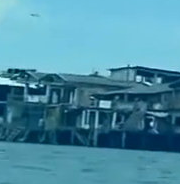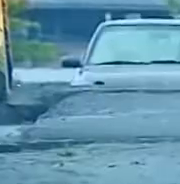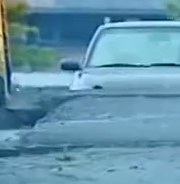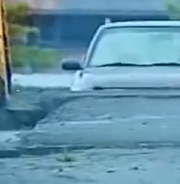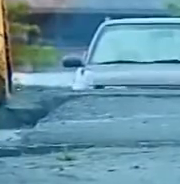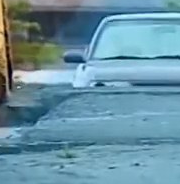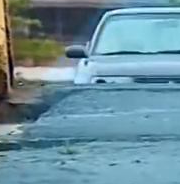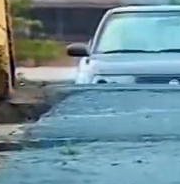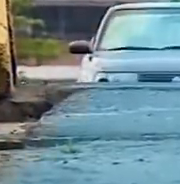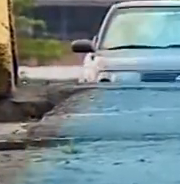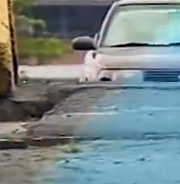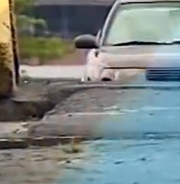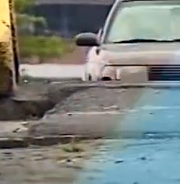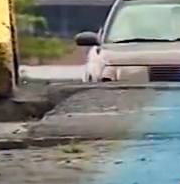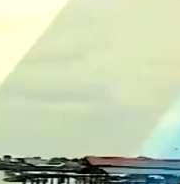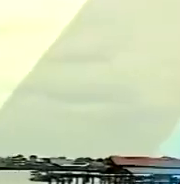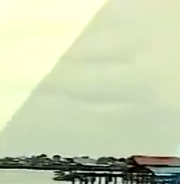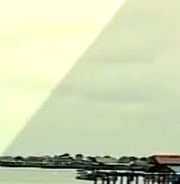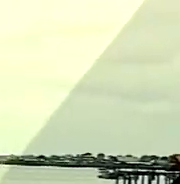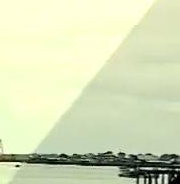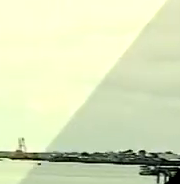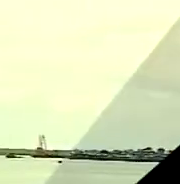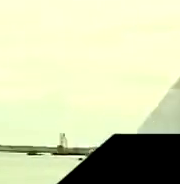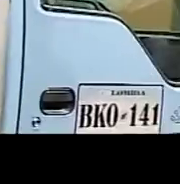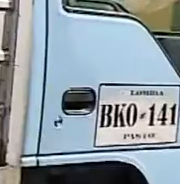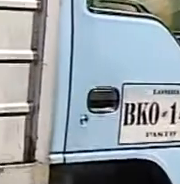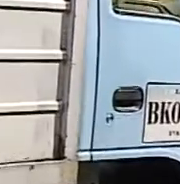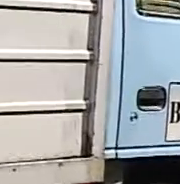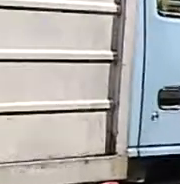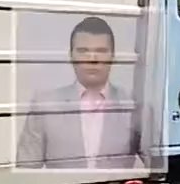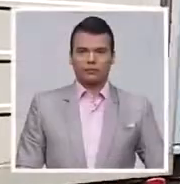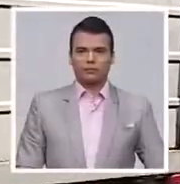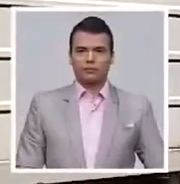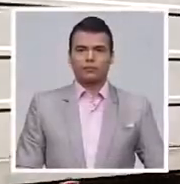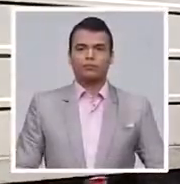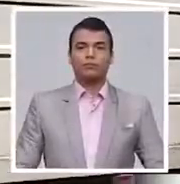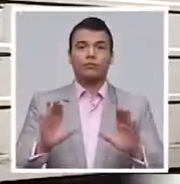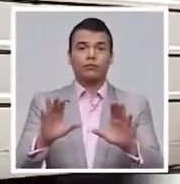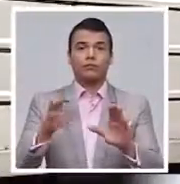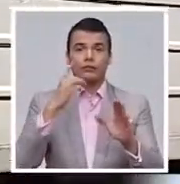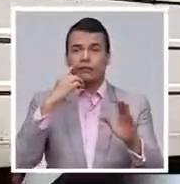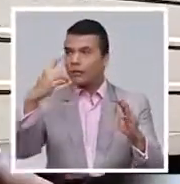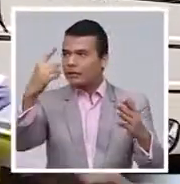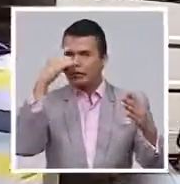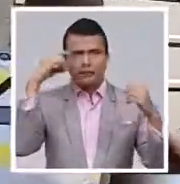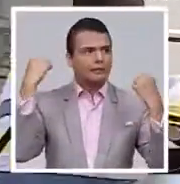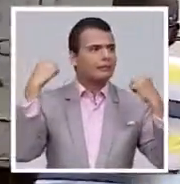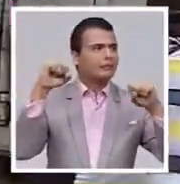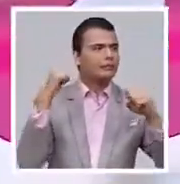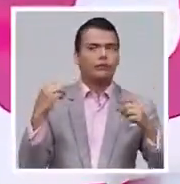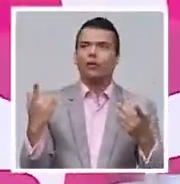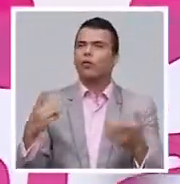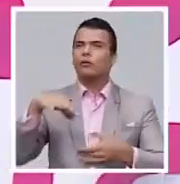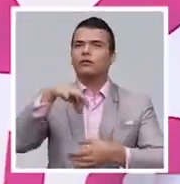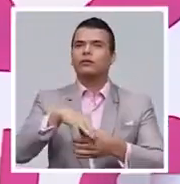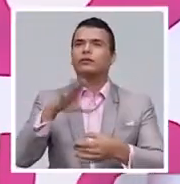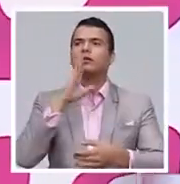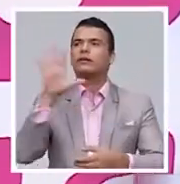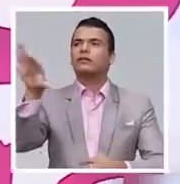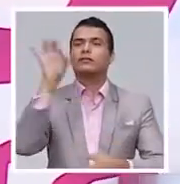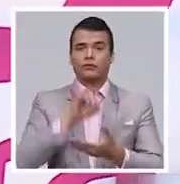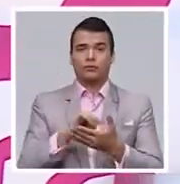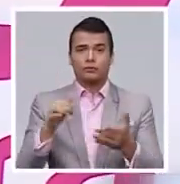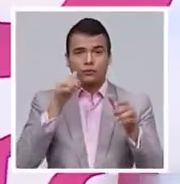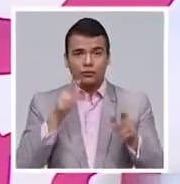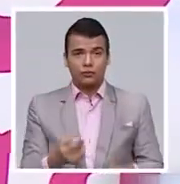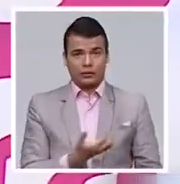Cubrimiento especial. Elecciones en Tumaco, Nariño. Ante la tensión política que se vive en Tumaco, la misión de observación